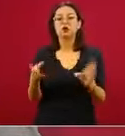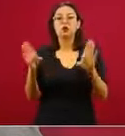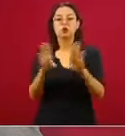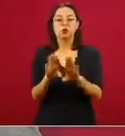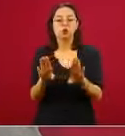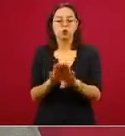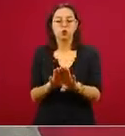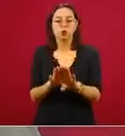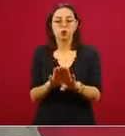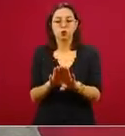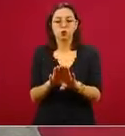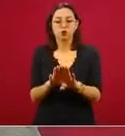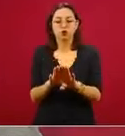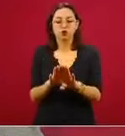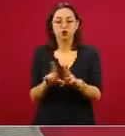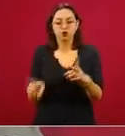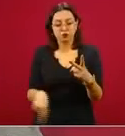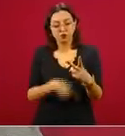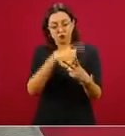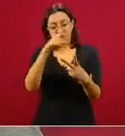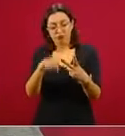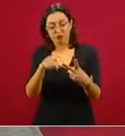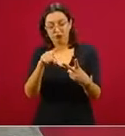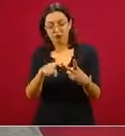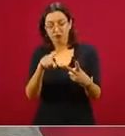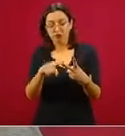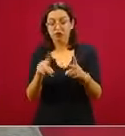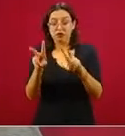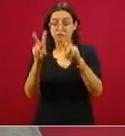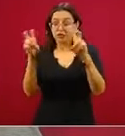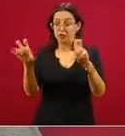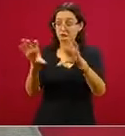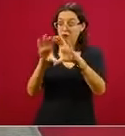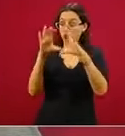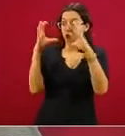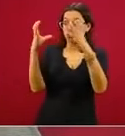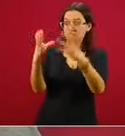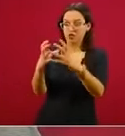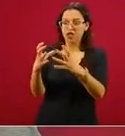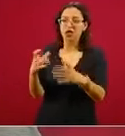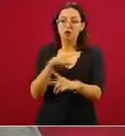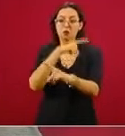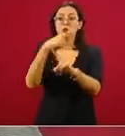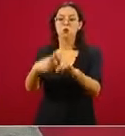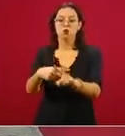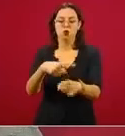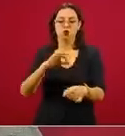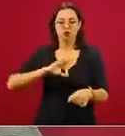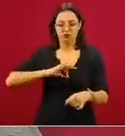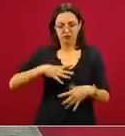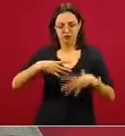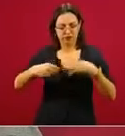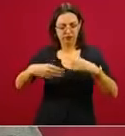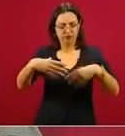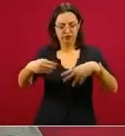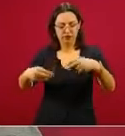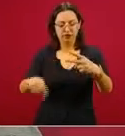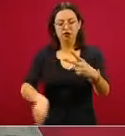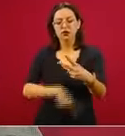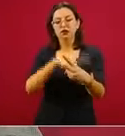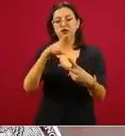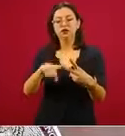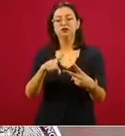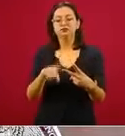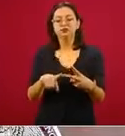de este segundo elemento global de la epidemia, se va a tratar